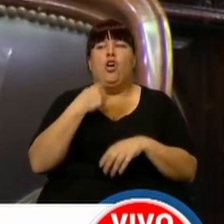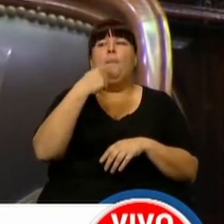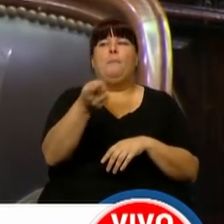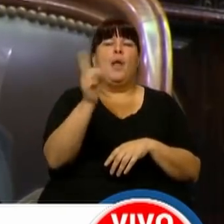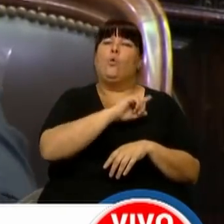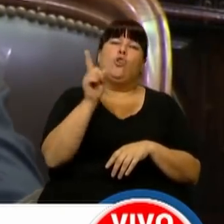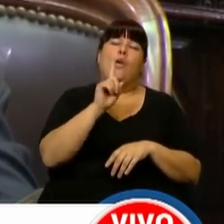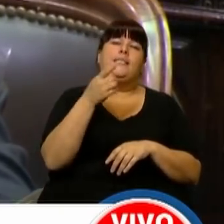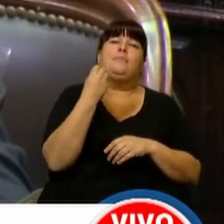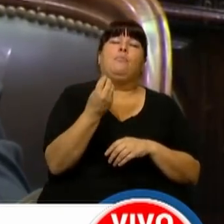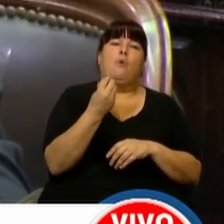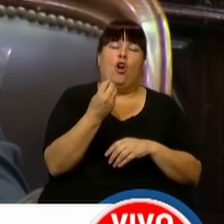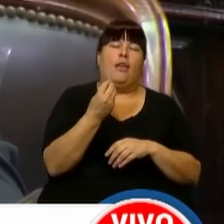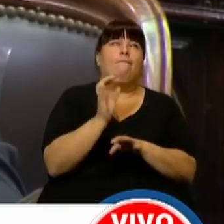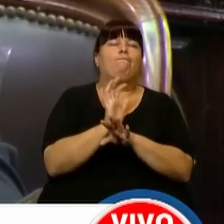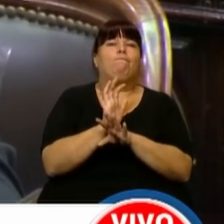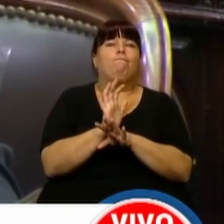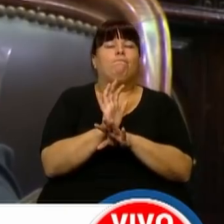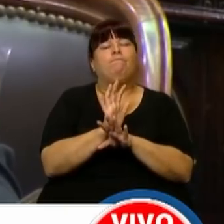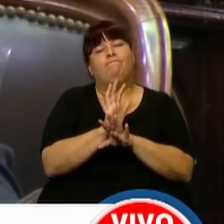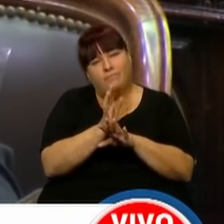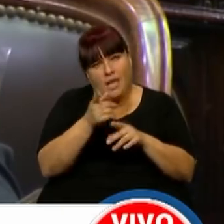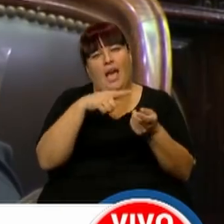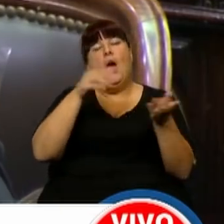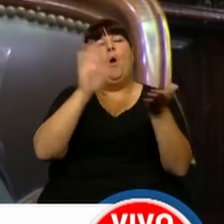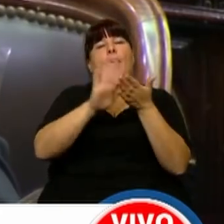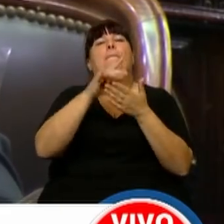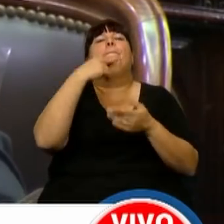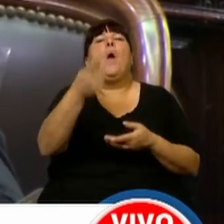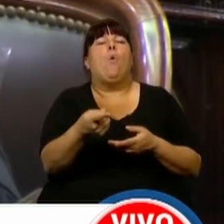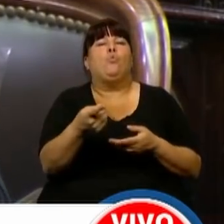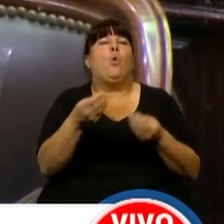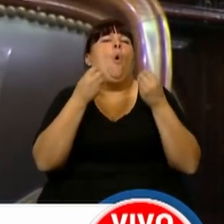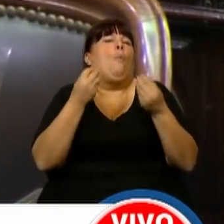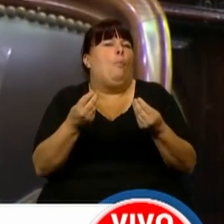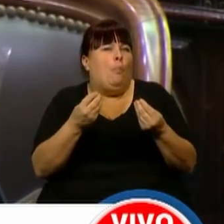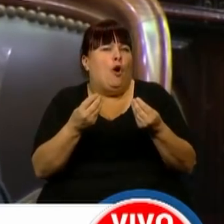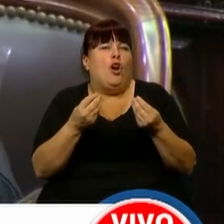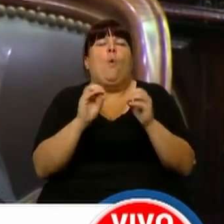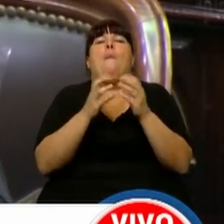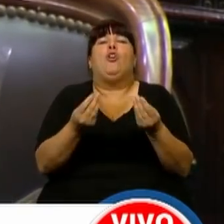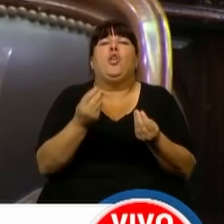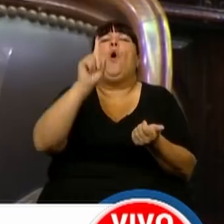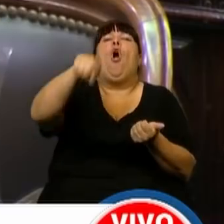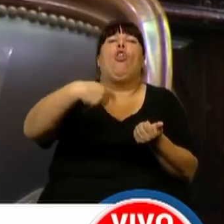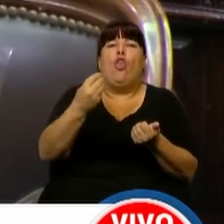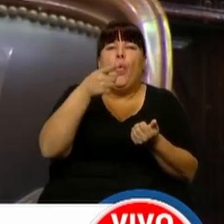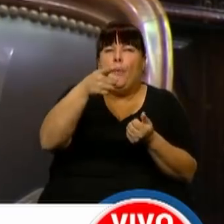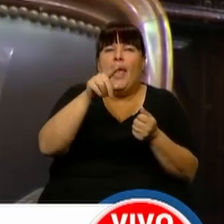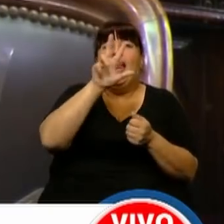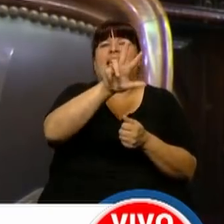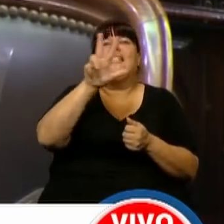no es por qué, digamos, mejor dicho, reformulando, la pregunta nuestra es por qué razón o de dónde sale ese